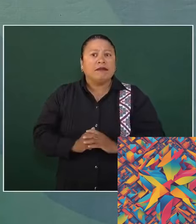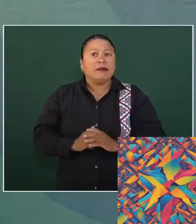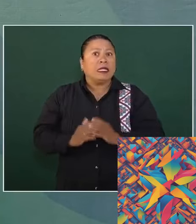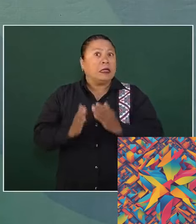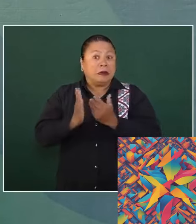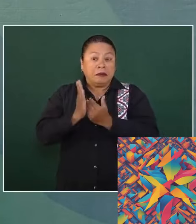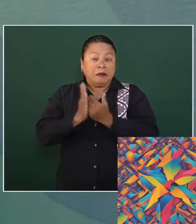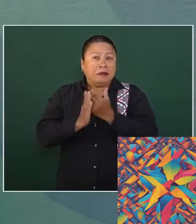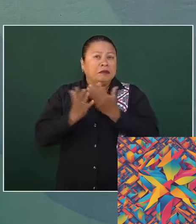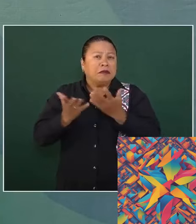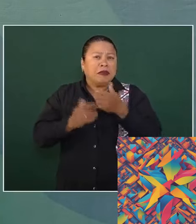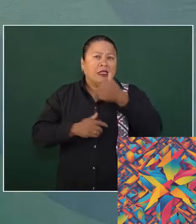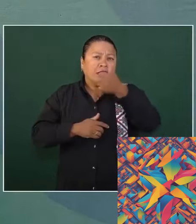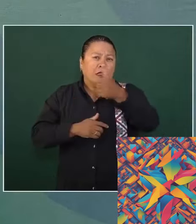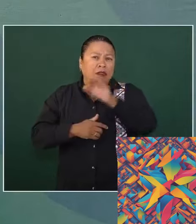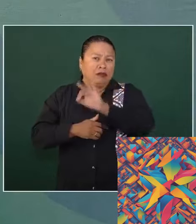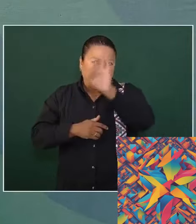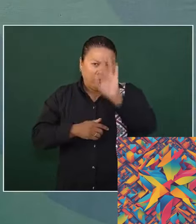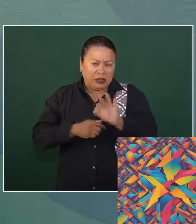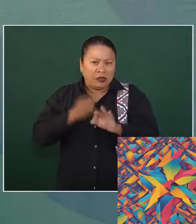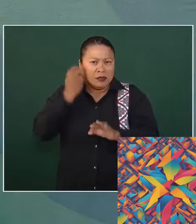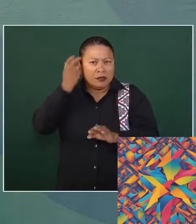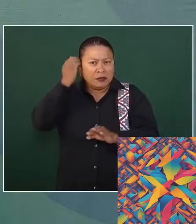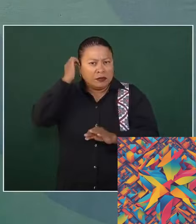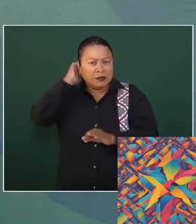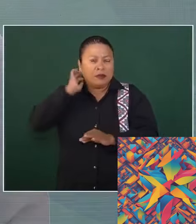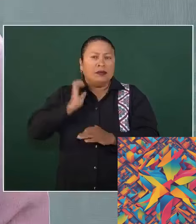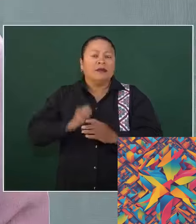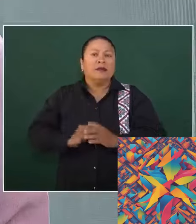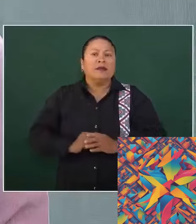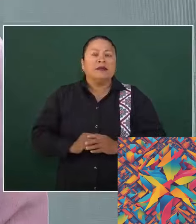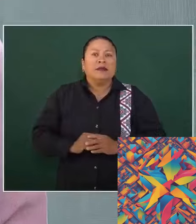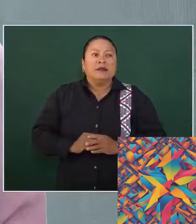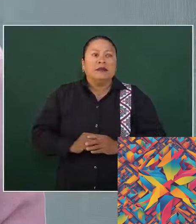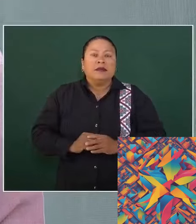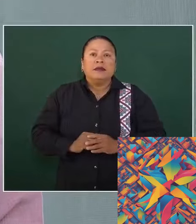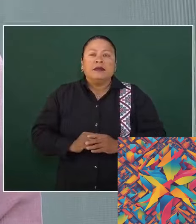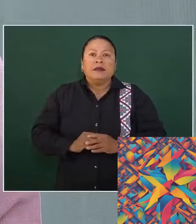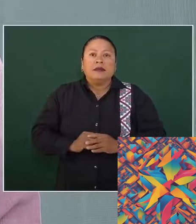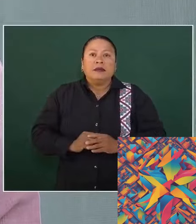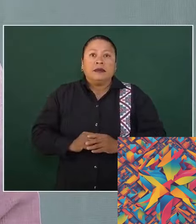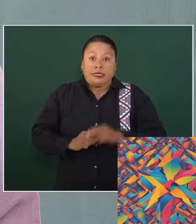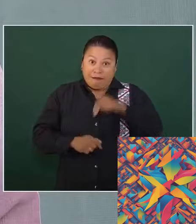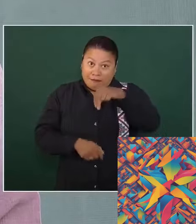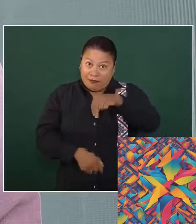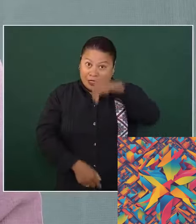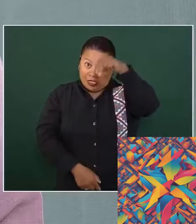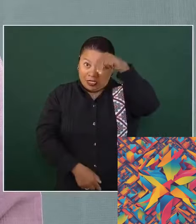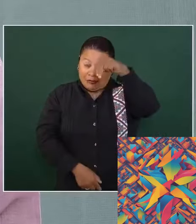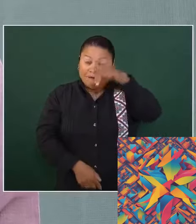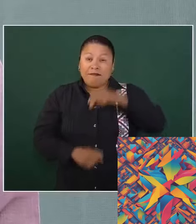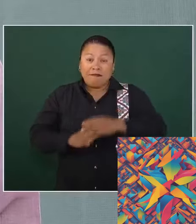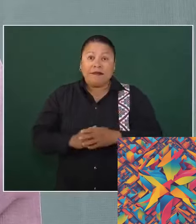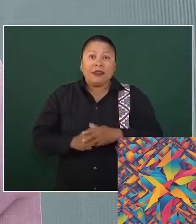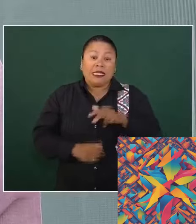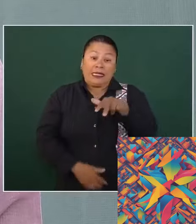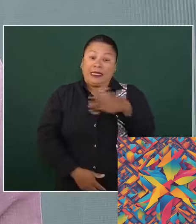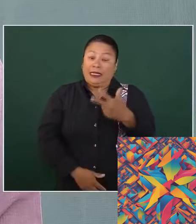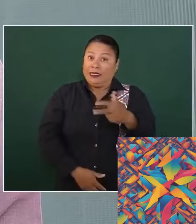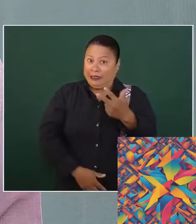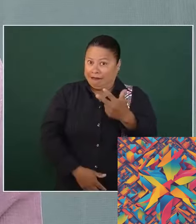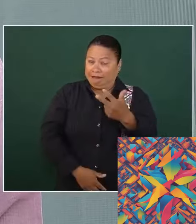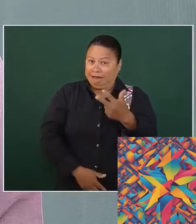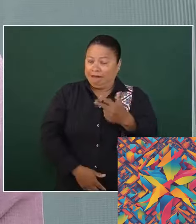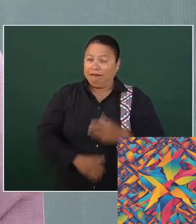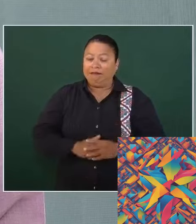conversaciones fascinantes en las redes sociales y ha llamado la atención de figuras prominentes del mundo del entretenimiento digital. DGREF,